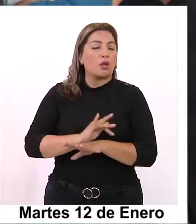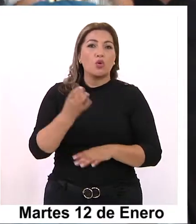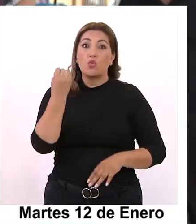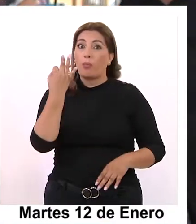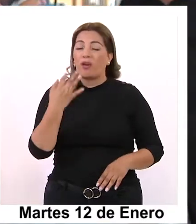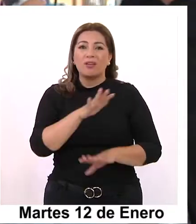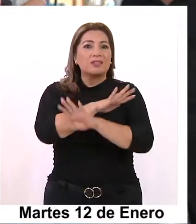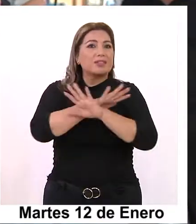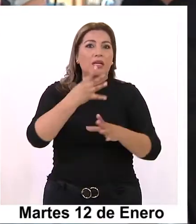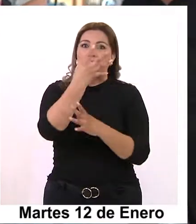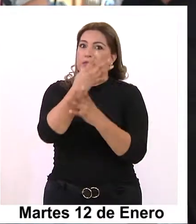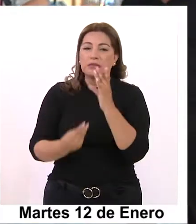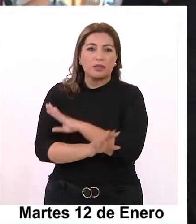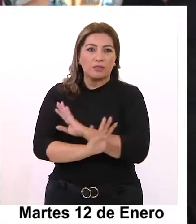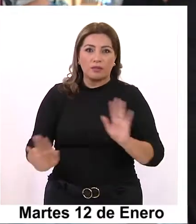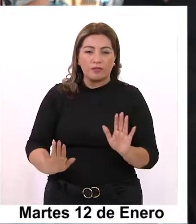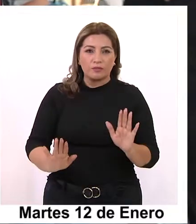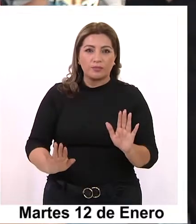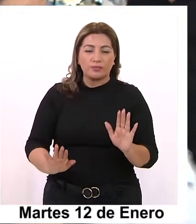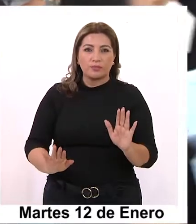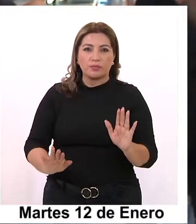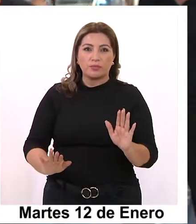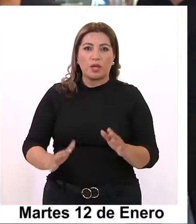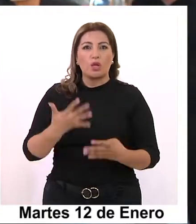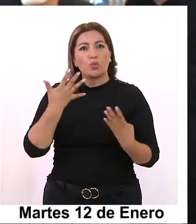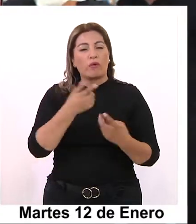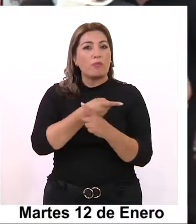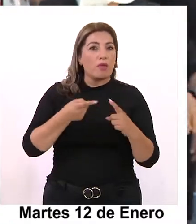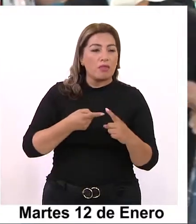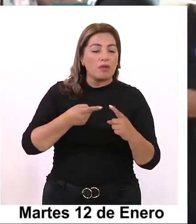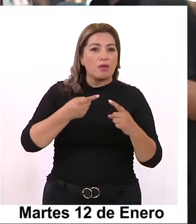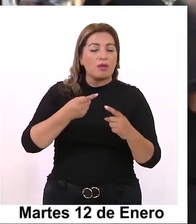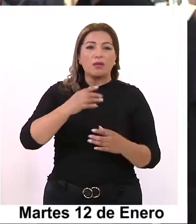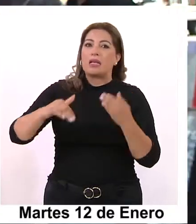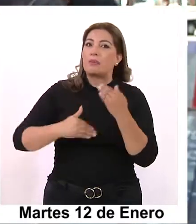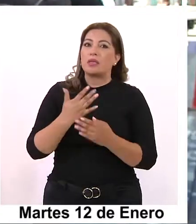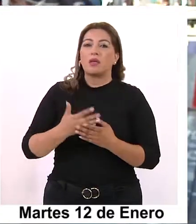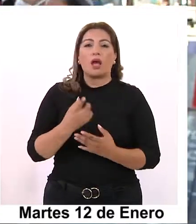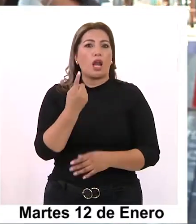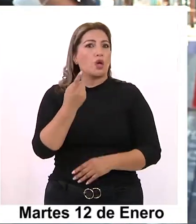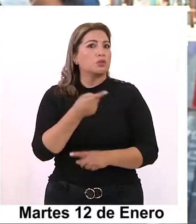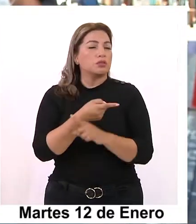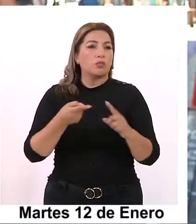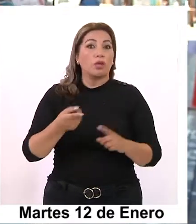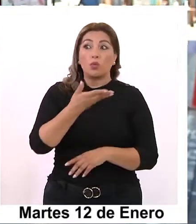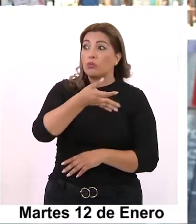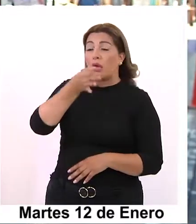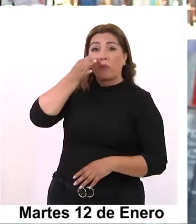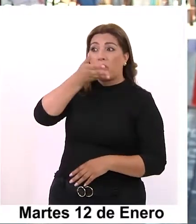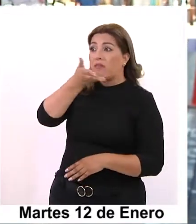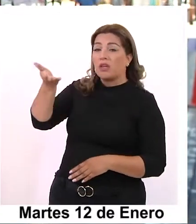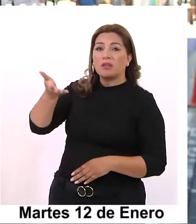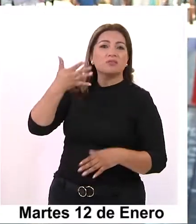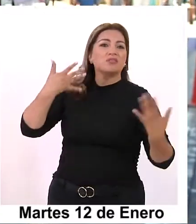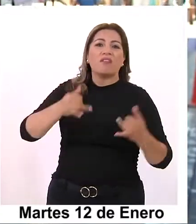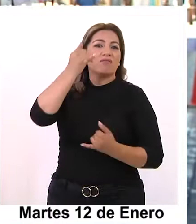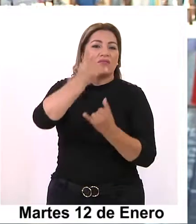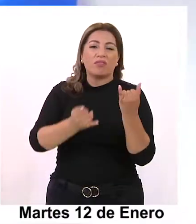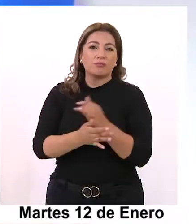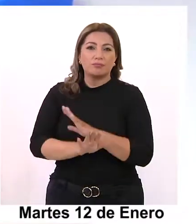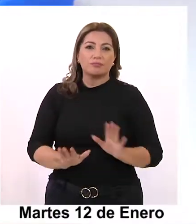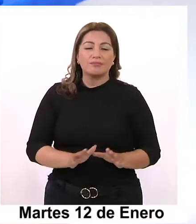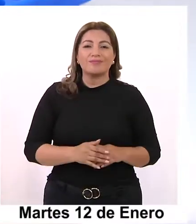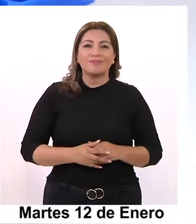nosotros los 300 cupos los terminamos de entregar a las 9.30 de la mañana y ya a las 11.30, como ustedes pueden estar viendo, ya estamos terminando con nuestro